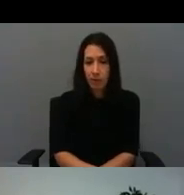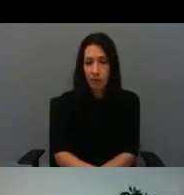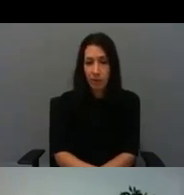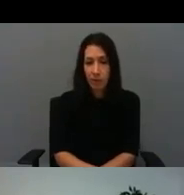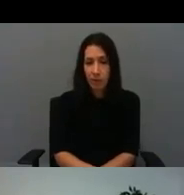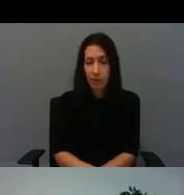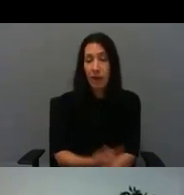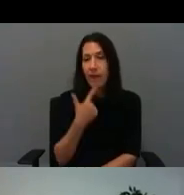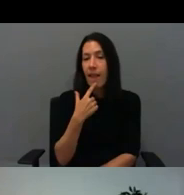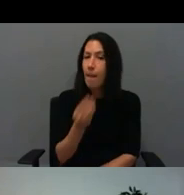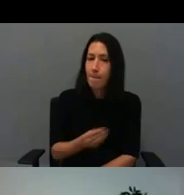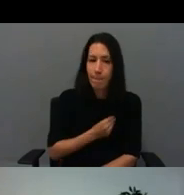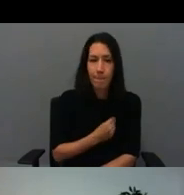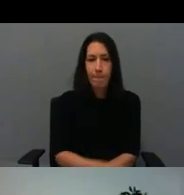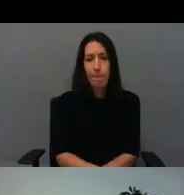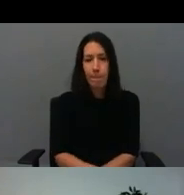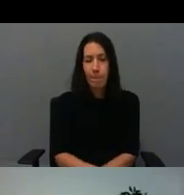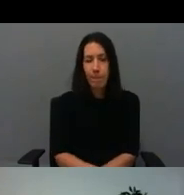Ay, qué pena.